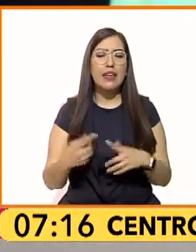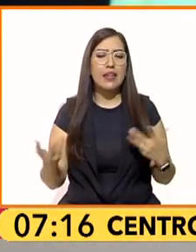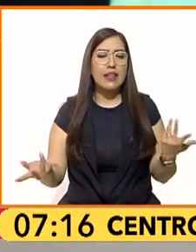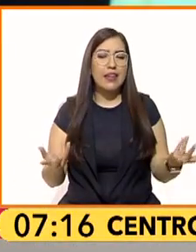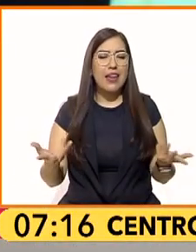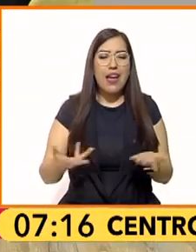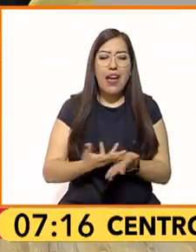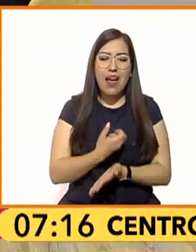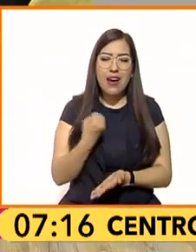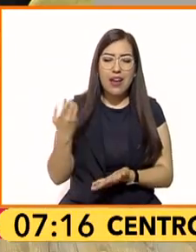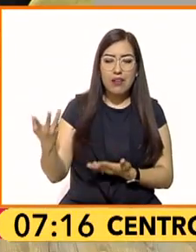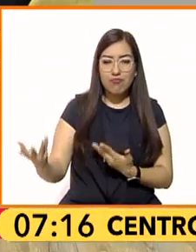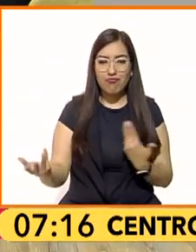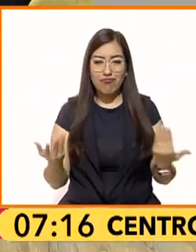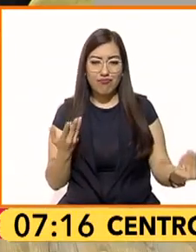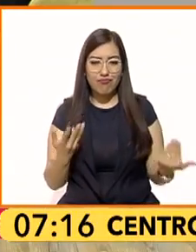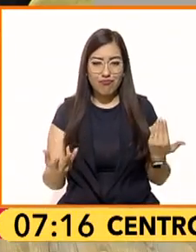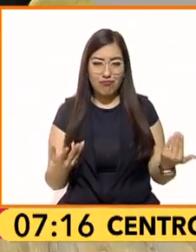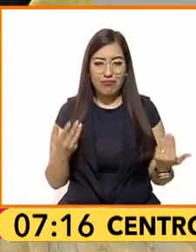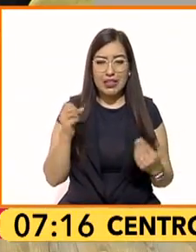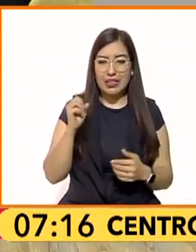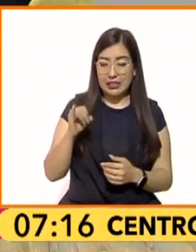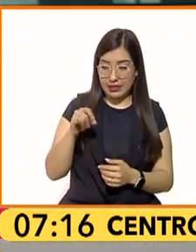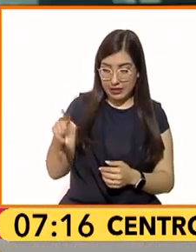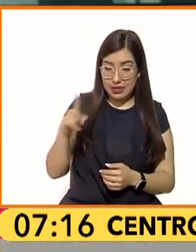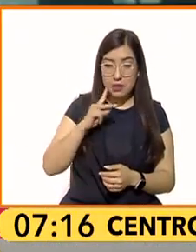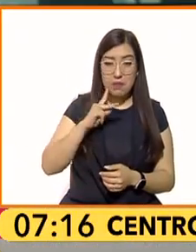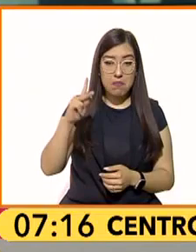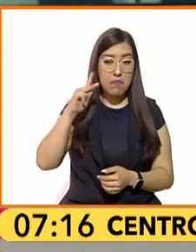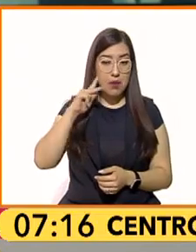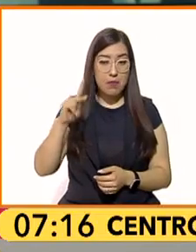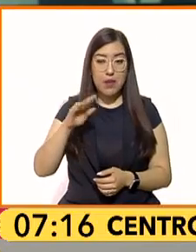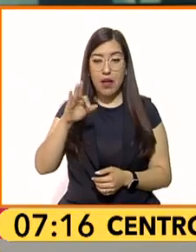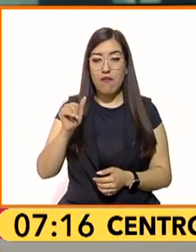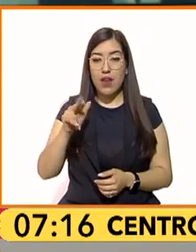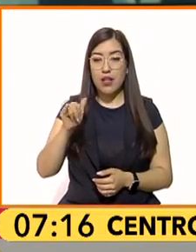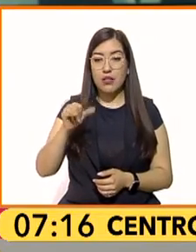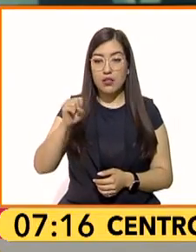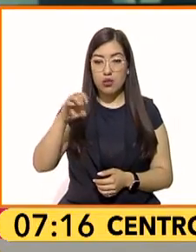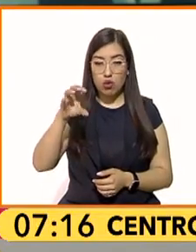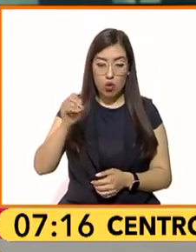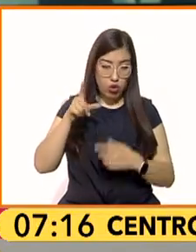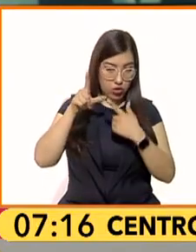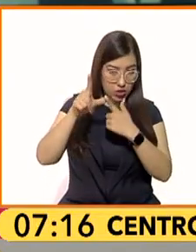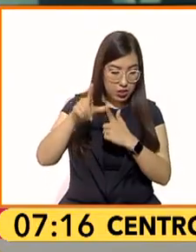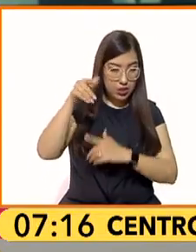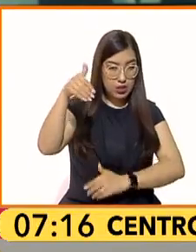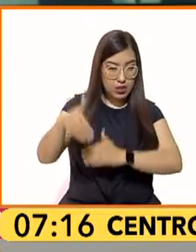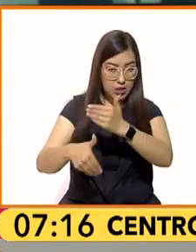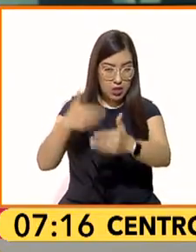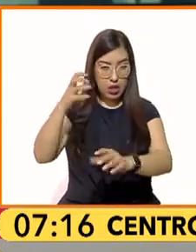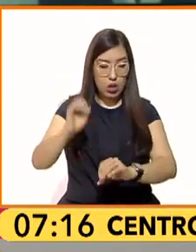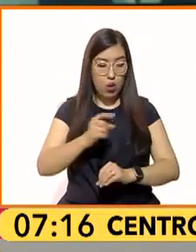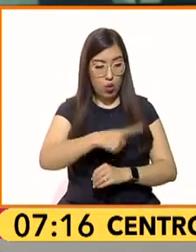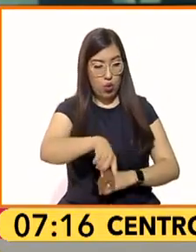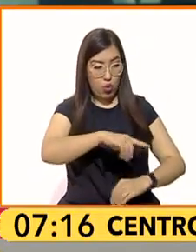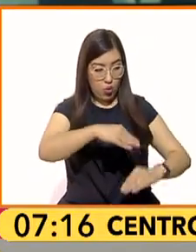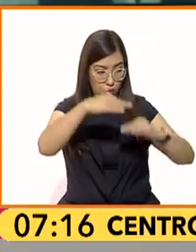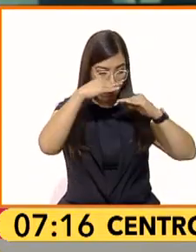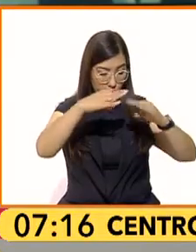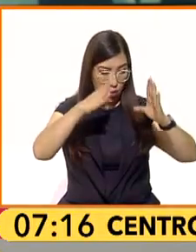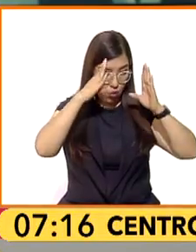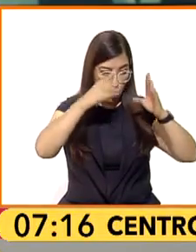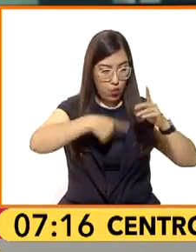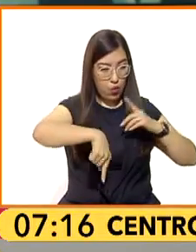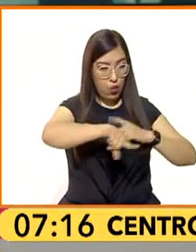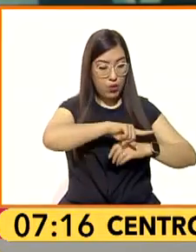una lucha de ver si los legados del Papa Francisco se van a mantener o si llegan los conservadores, que no sabemos